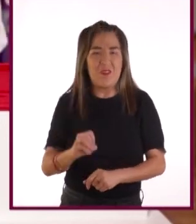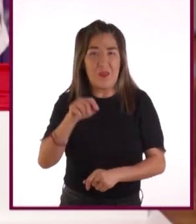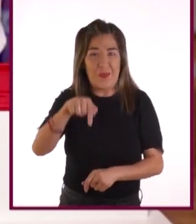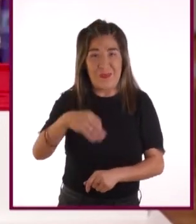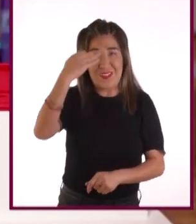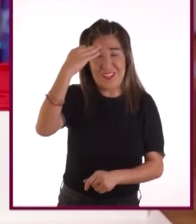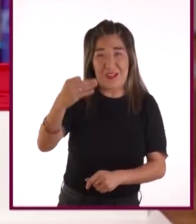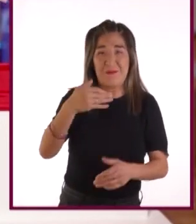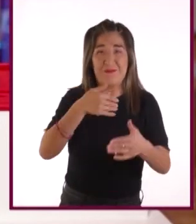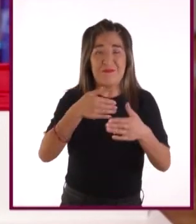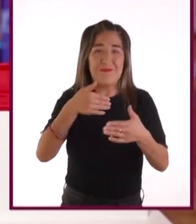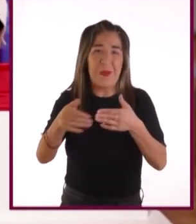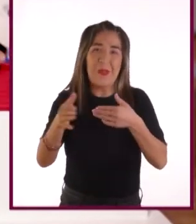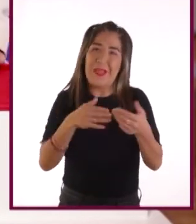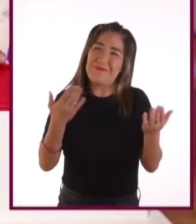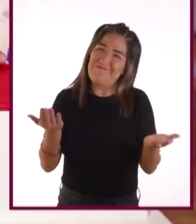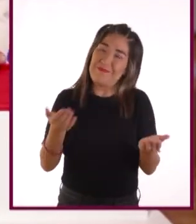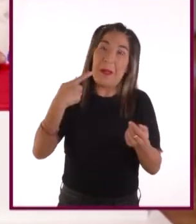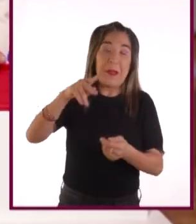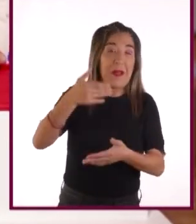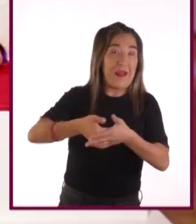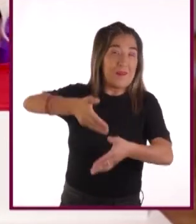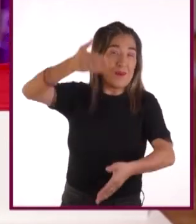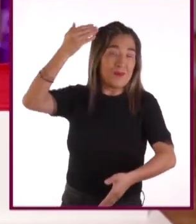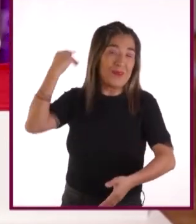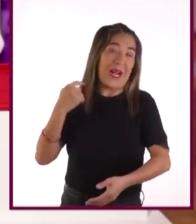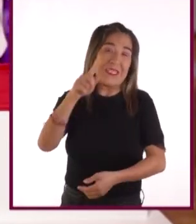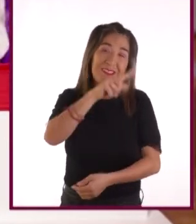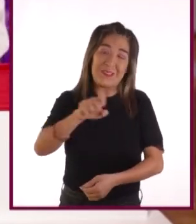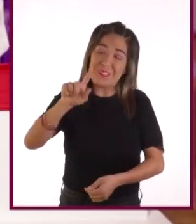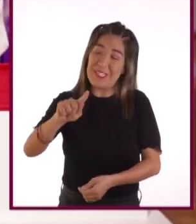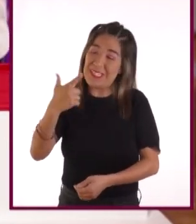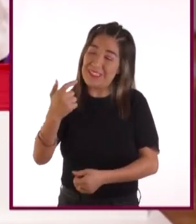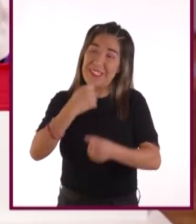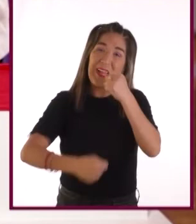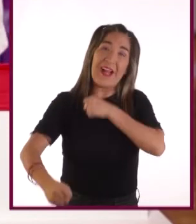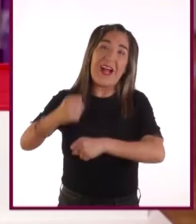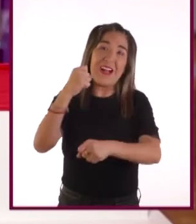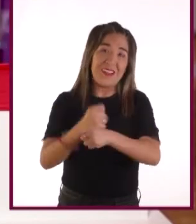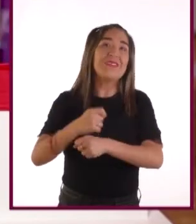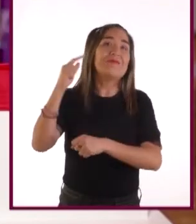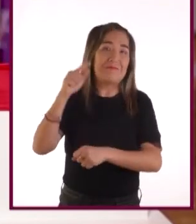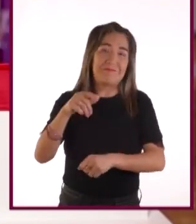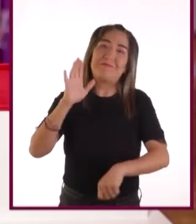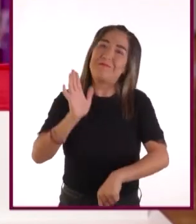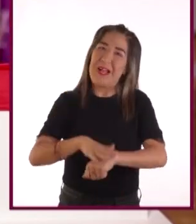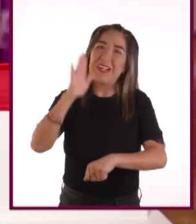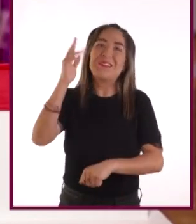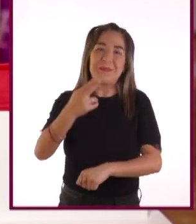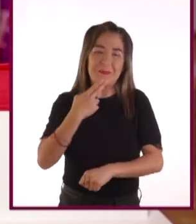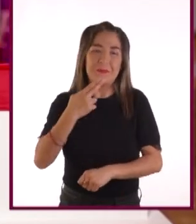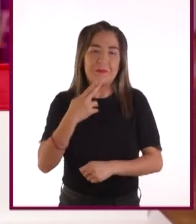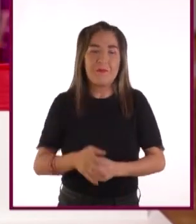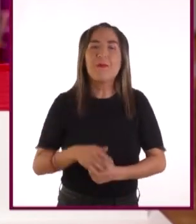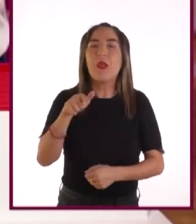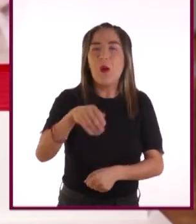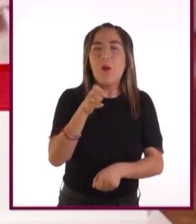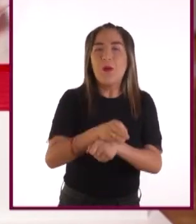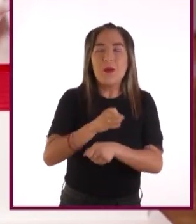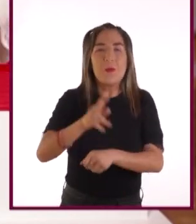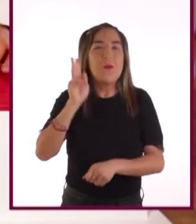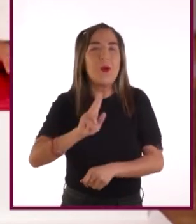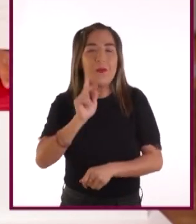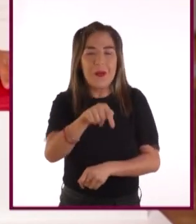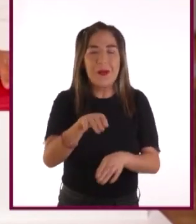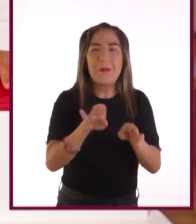poco extraño, pero hace 177 años era un hito en tecnología y telecomunicaciones, Ismara. Hoy realizaremos un telégrafo